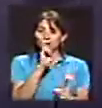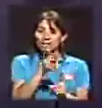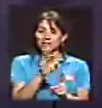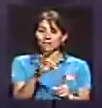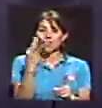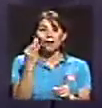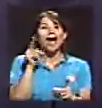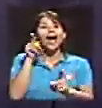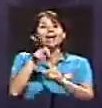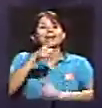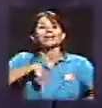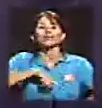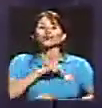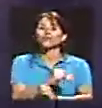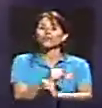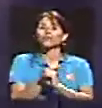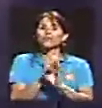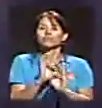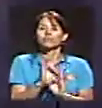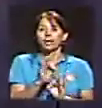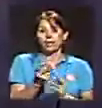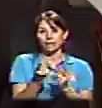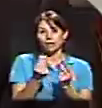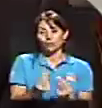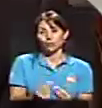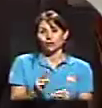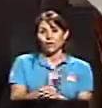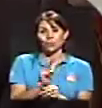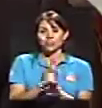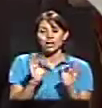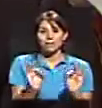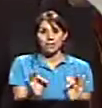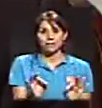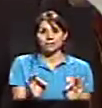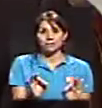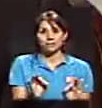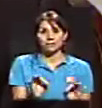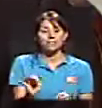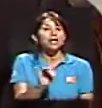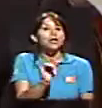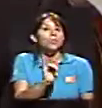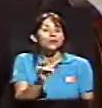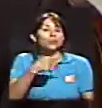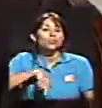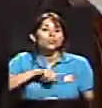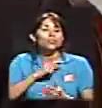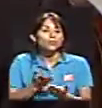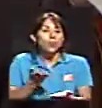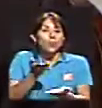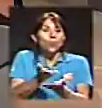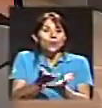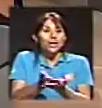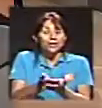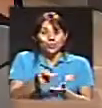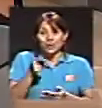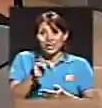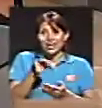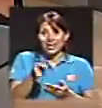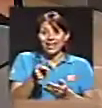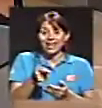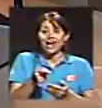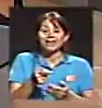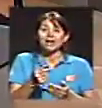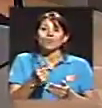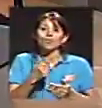ciertas garantías de que estos recursos se van a utilizar bien. Y lo mismo, estamos proponiendo que ese escalonamiento, que haya un